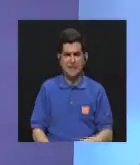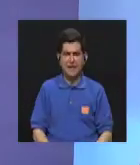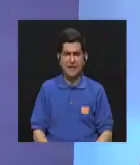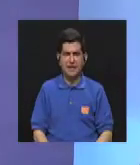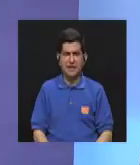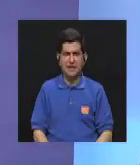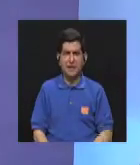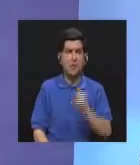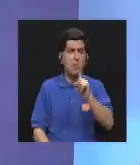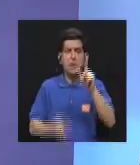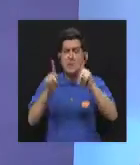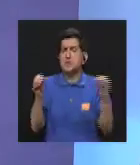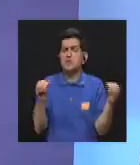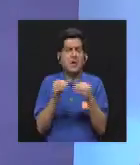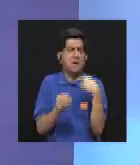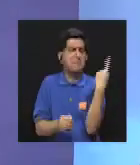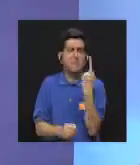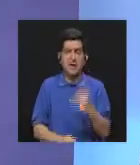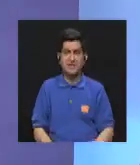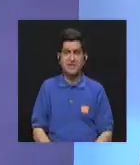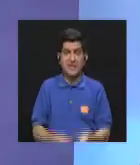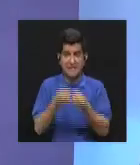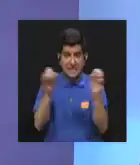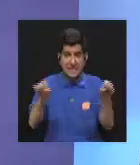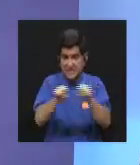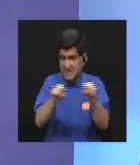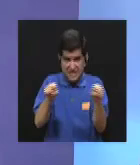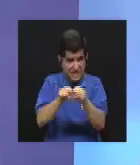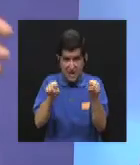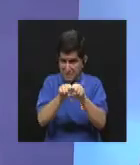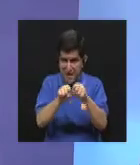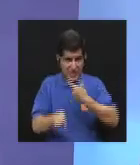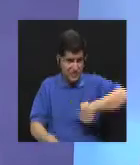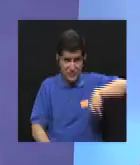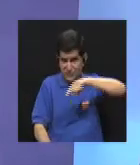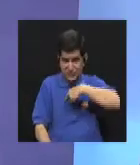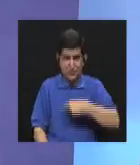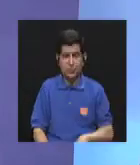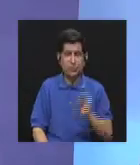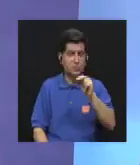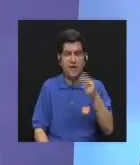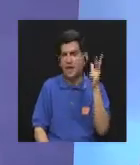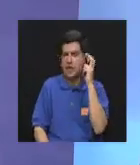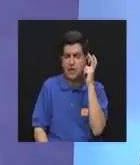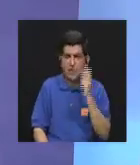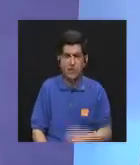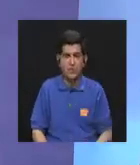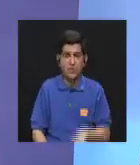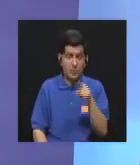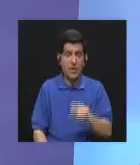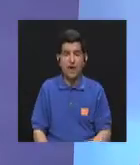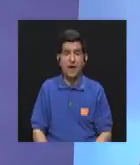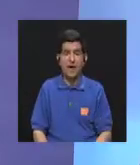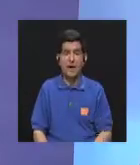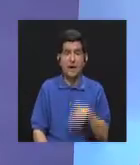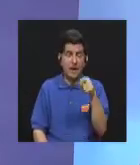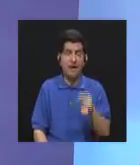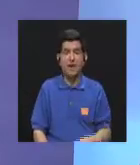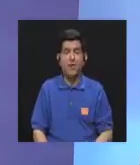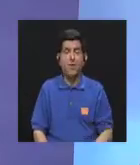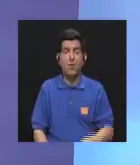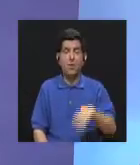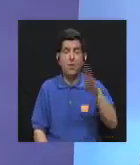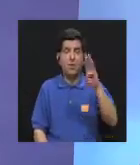que eras uno más. Claro. Tuvimos que quitarnos los zapatos, por ejemplo, para no hacer bulla. Era un boom y una cámara, eso